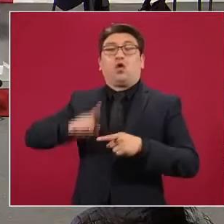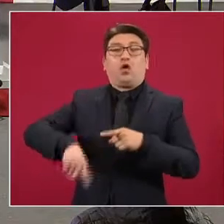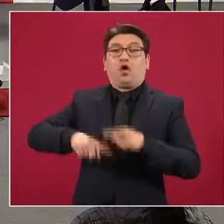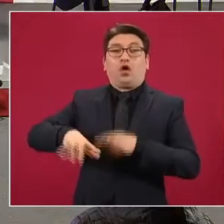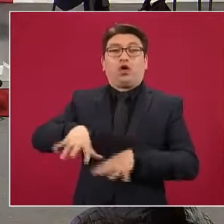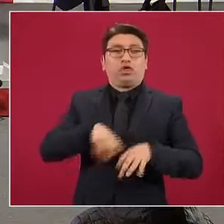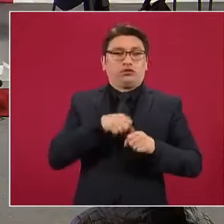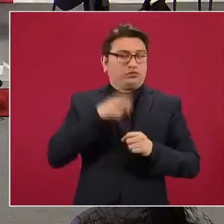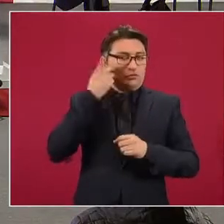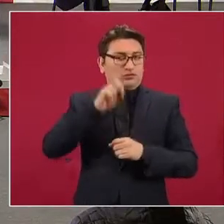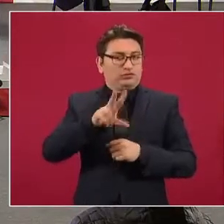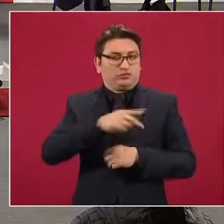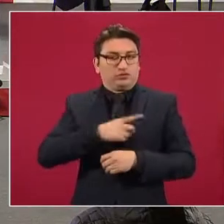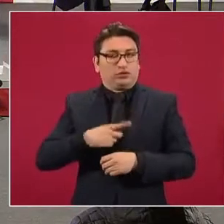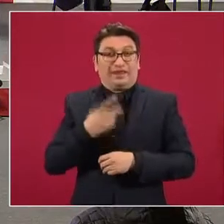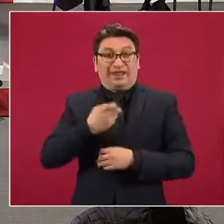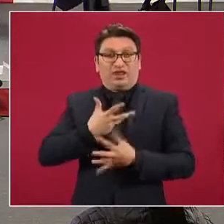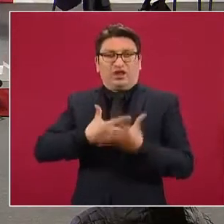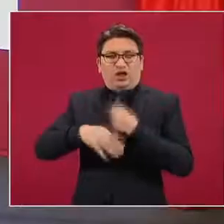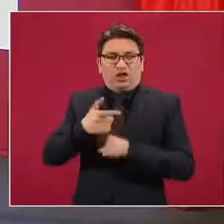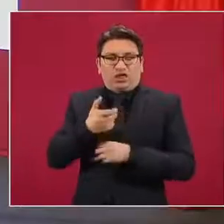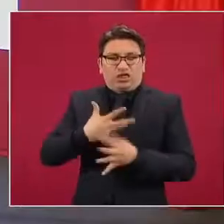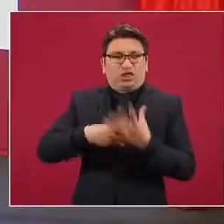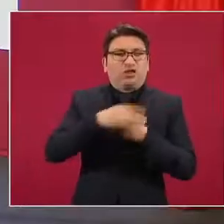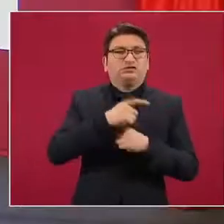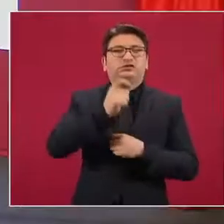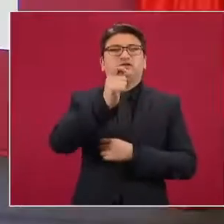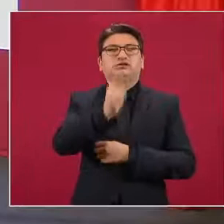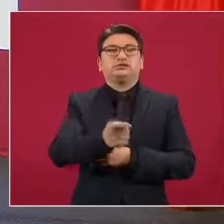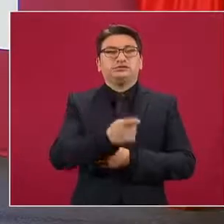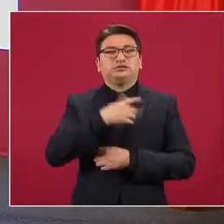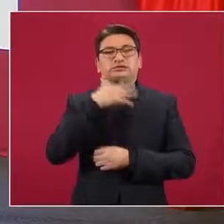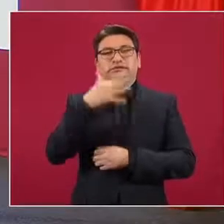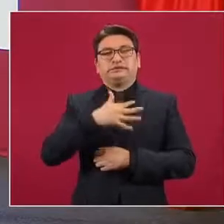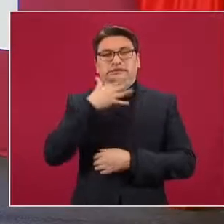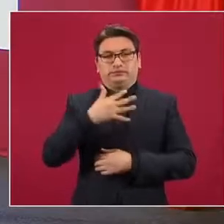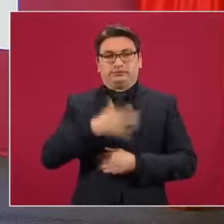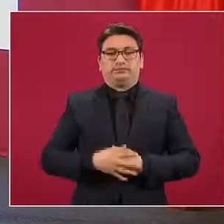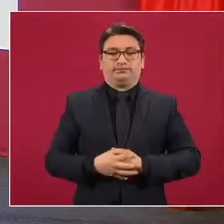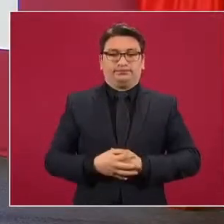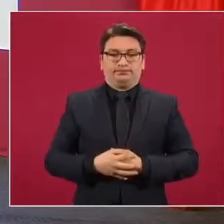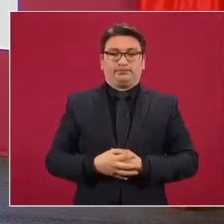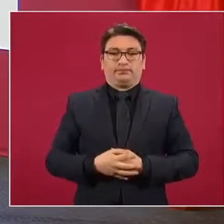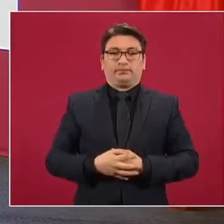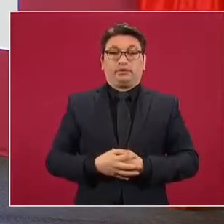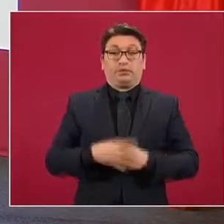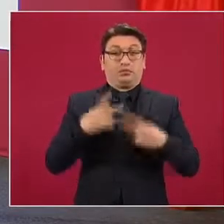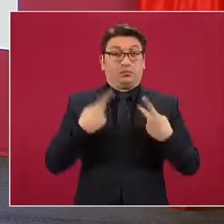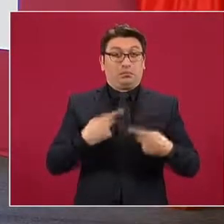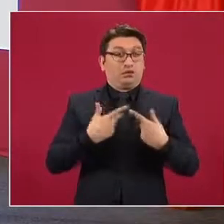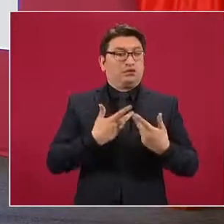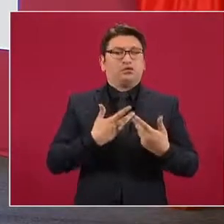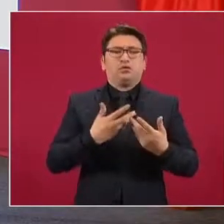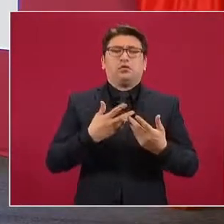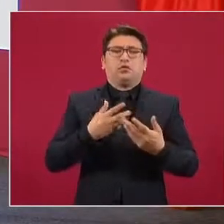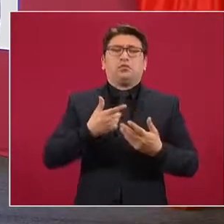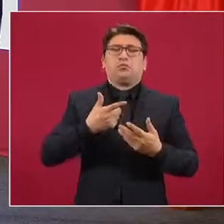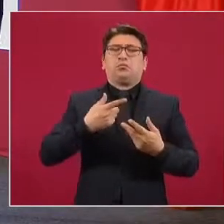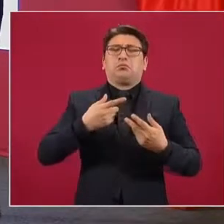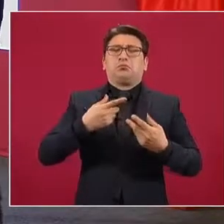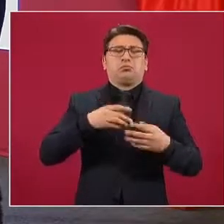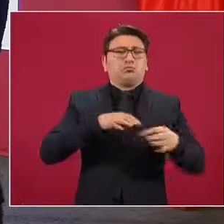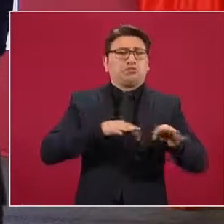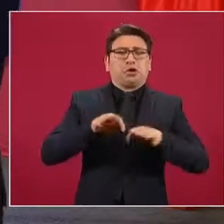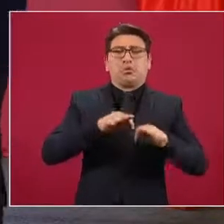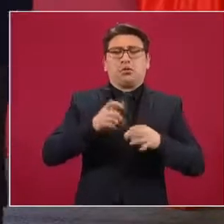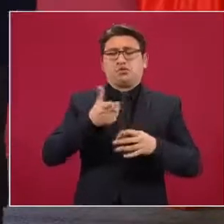dueño. Tales formas de enriquecimiento son corruptas. Quien procura la ganancia razonable, quien empeña